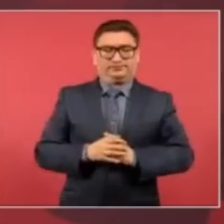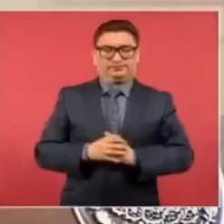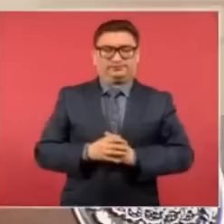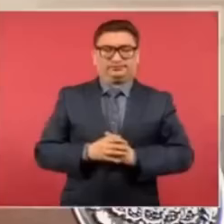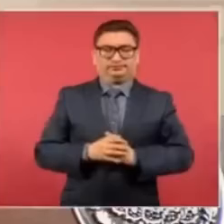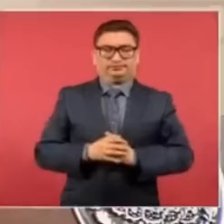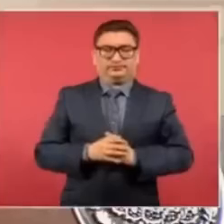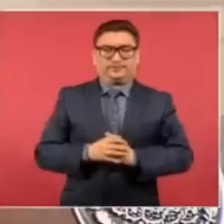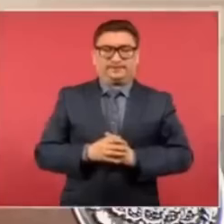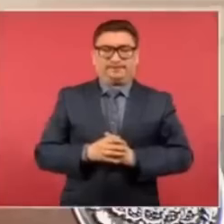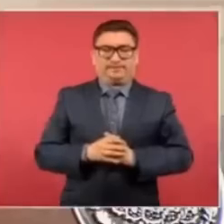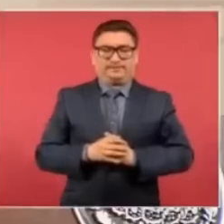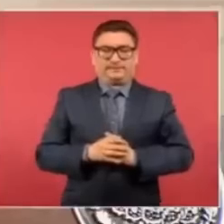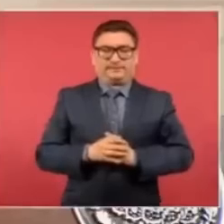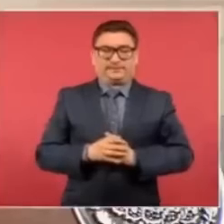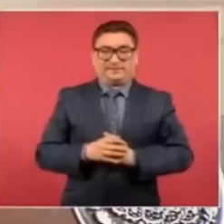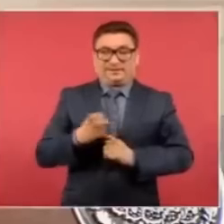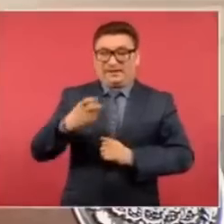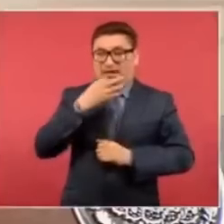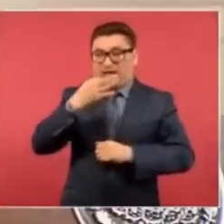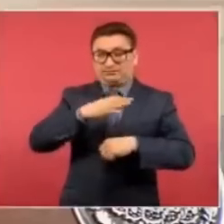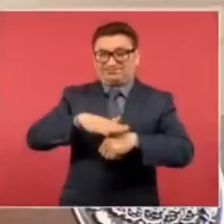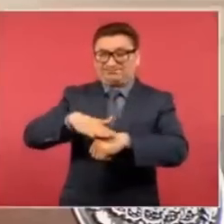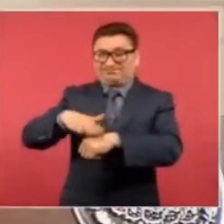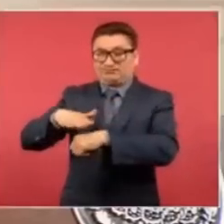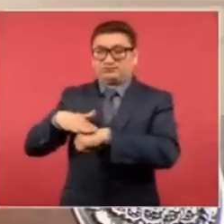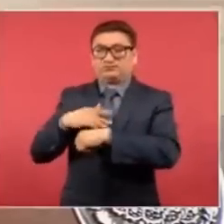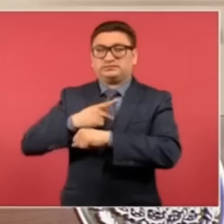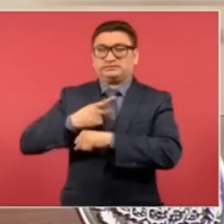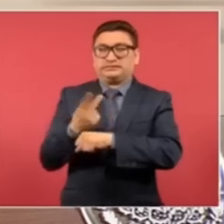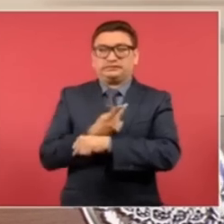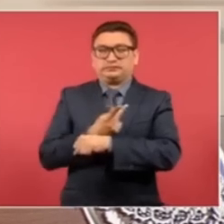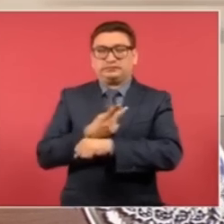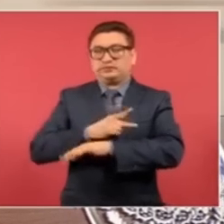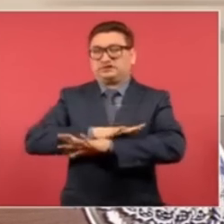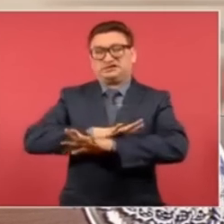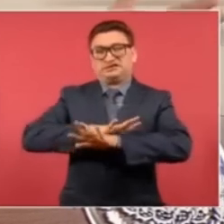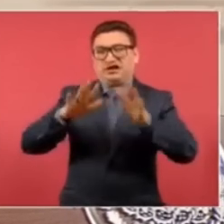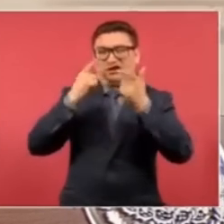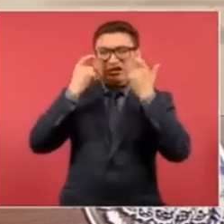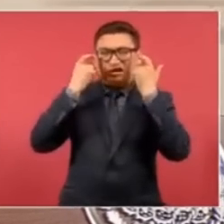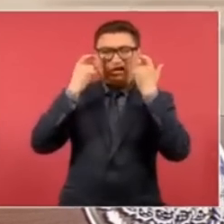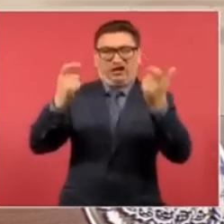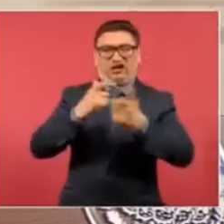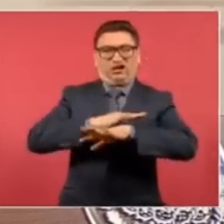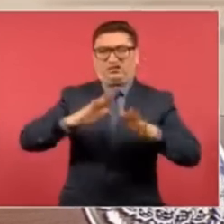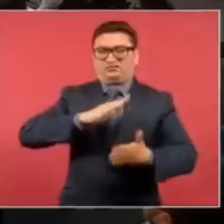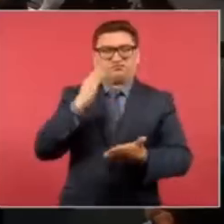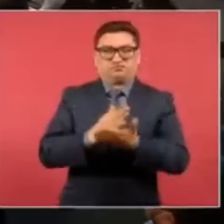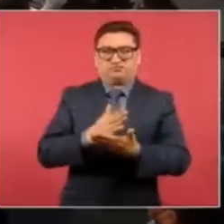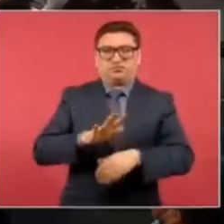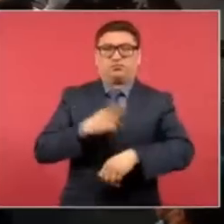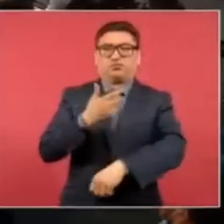y ahí informaron que ya no podían seguir con la